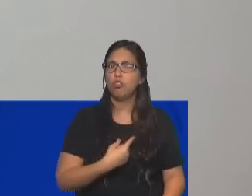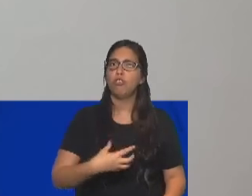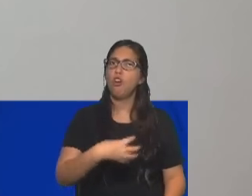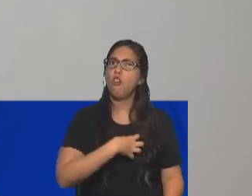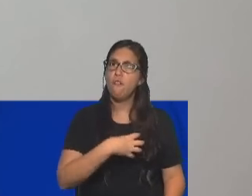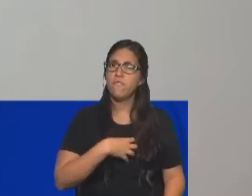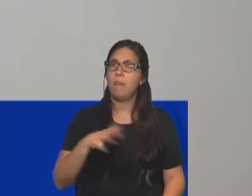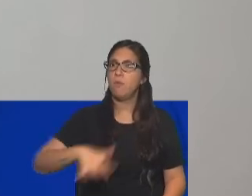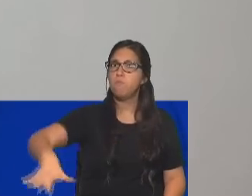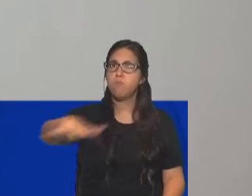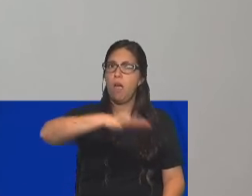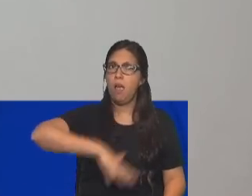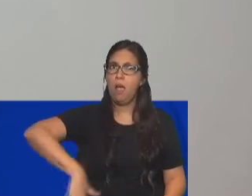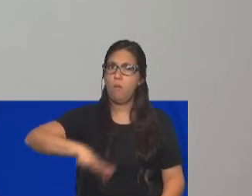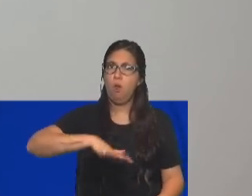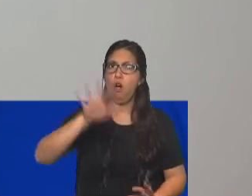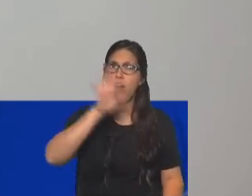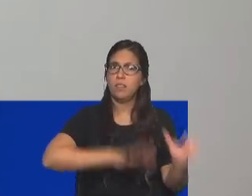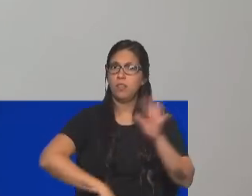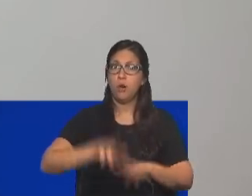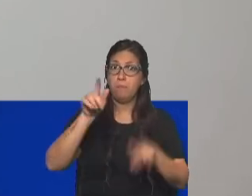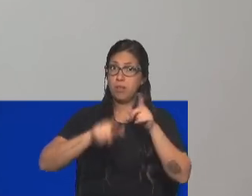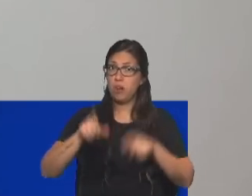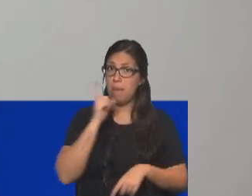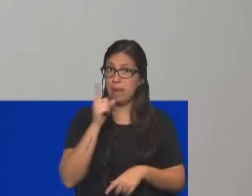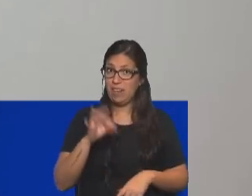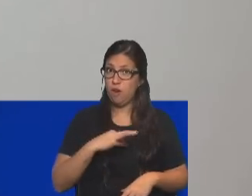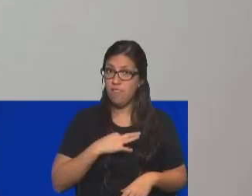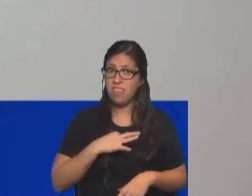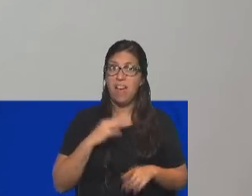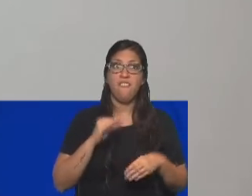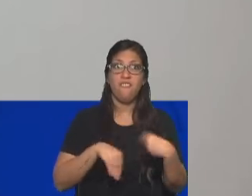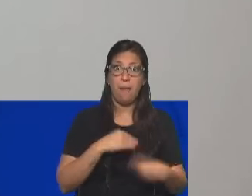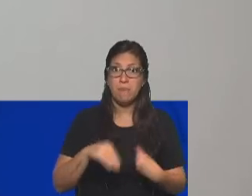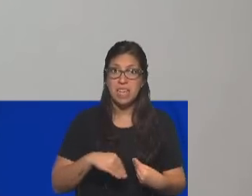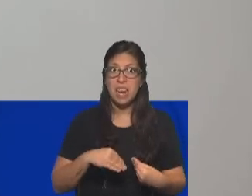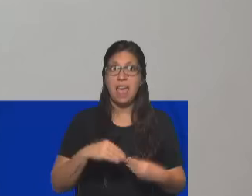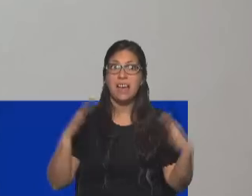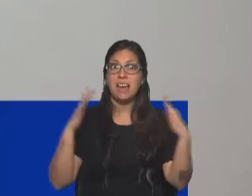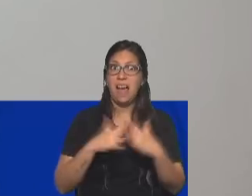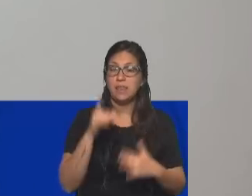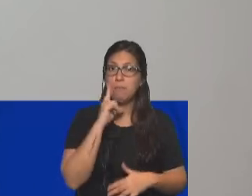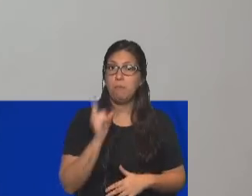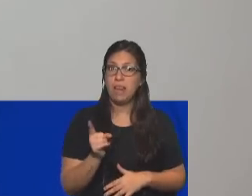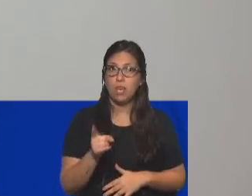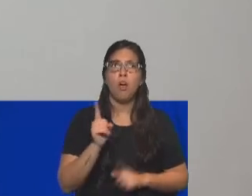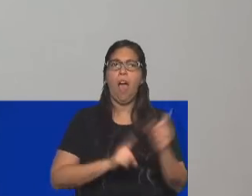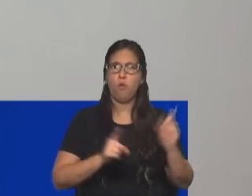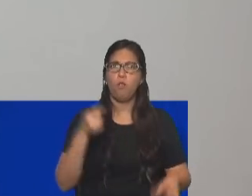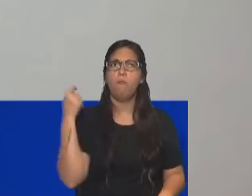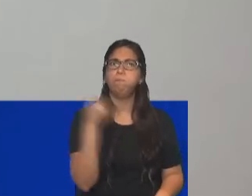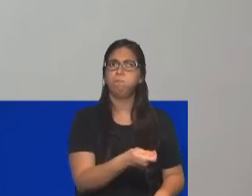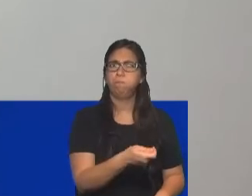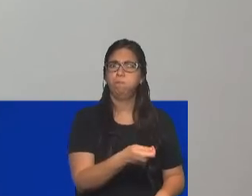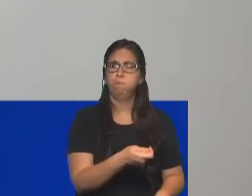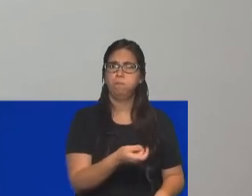organización ciudadana. Y hubo gente que arriesgó su vida, su familia, su hogar, y otros fueron asesinados.